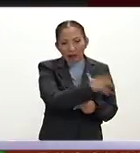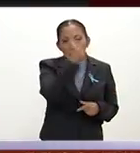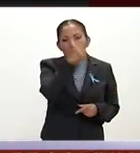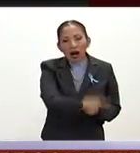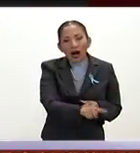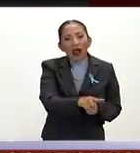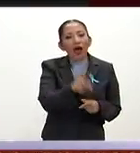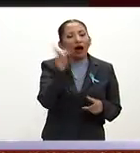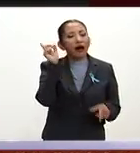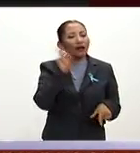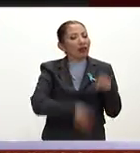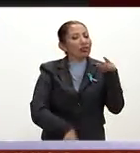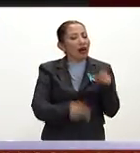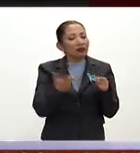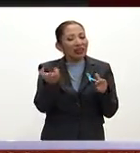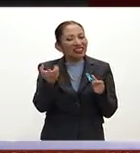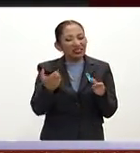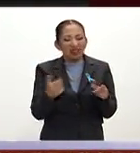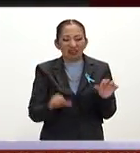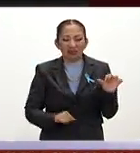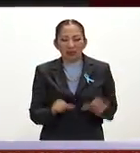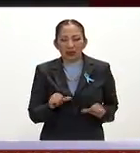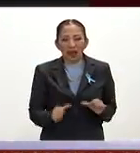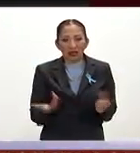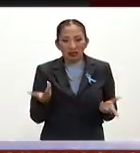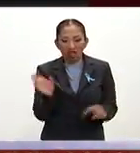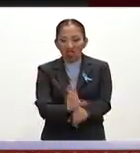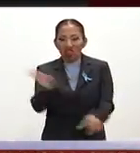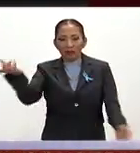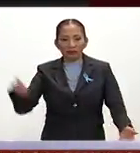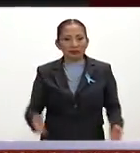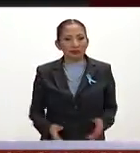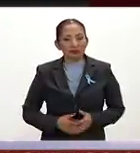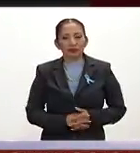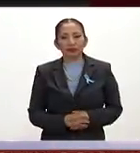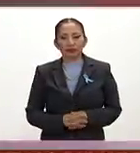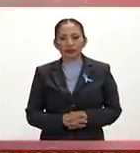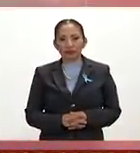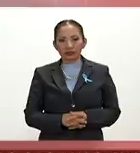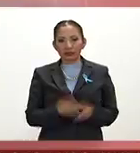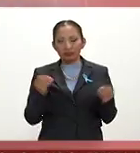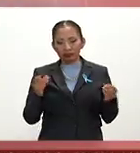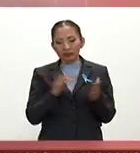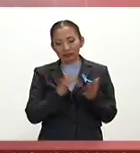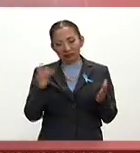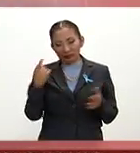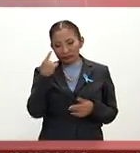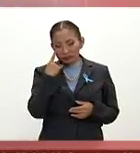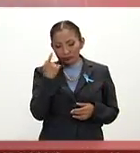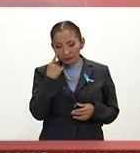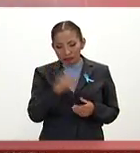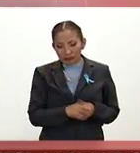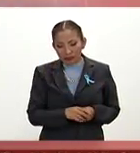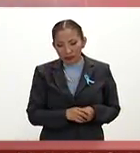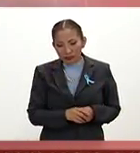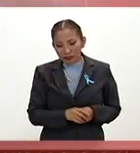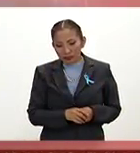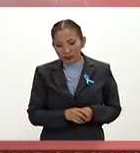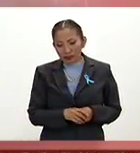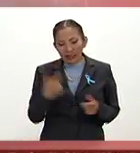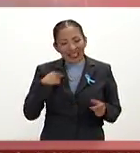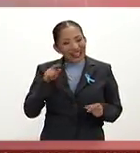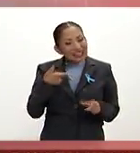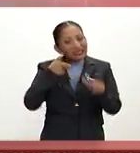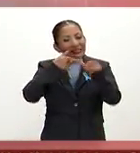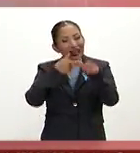para contrarrestar este tipo de conductas machistas? Muchas gracias. Pues mira, es